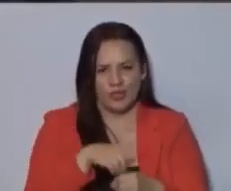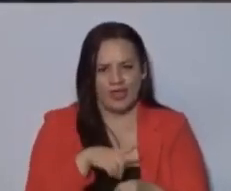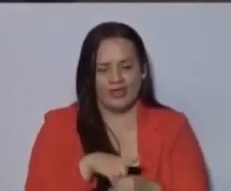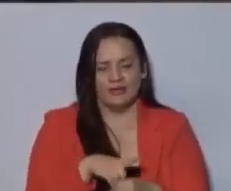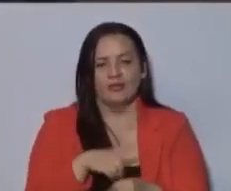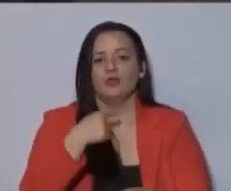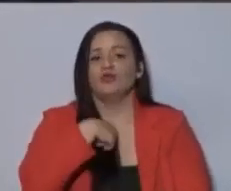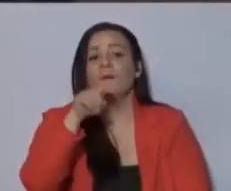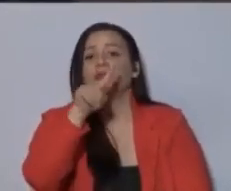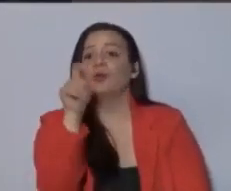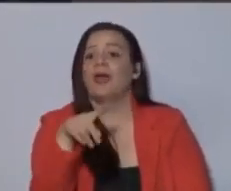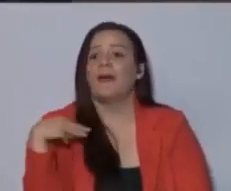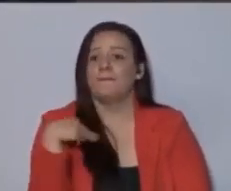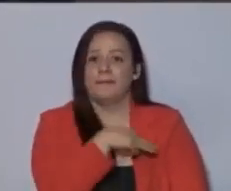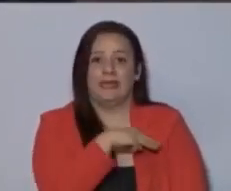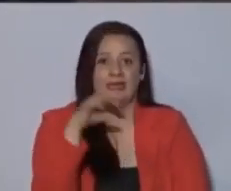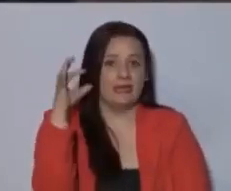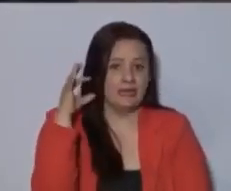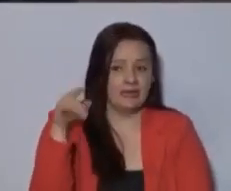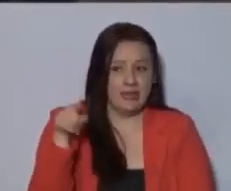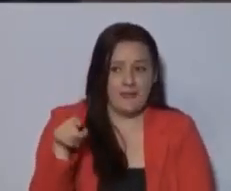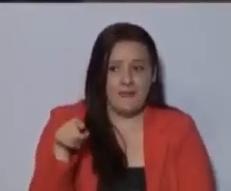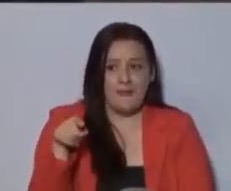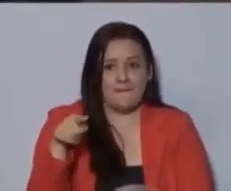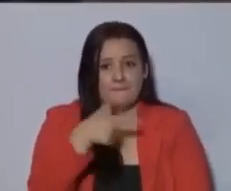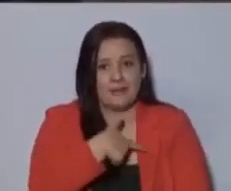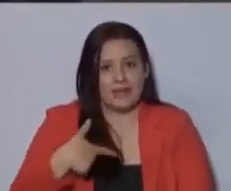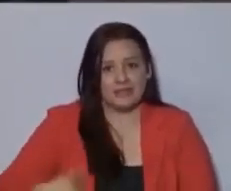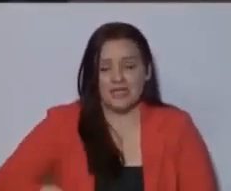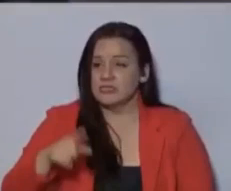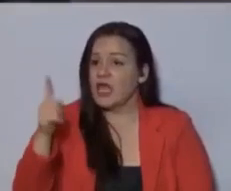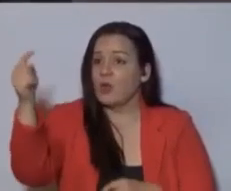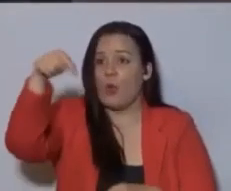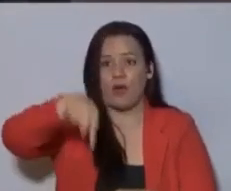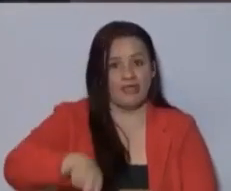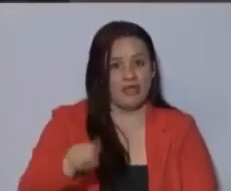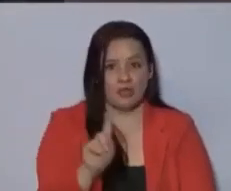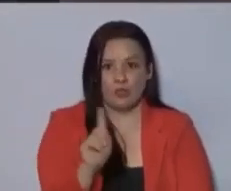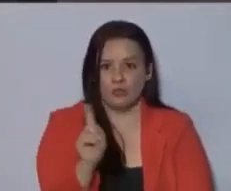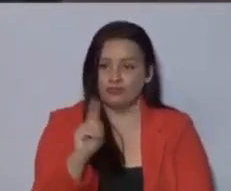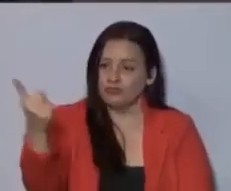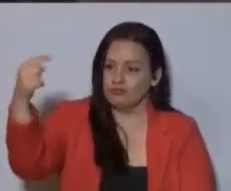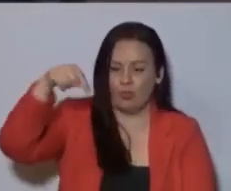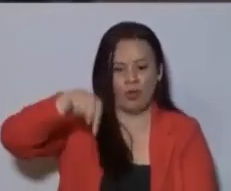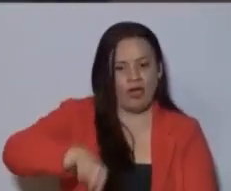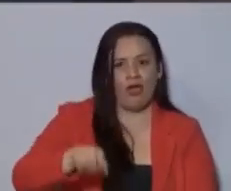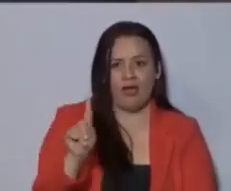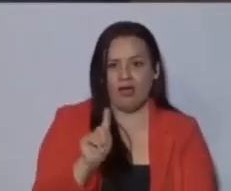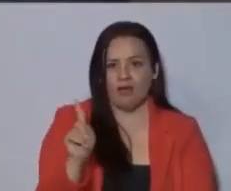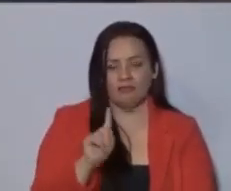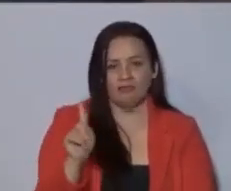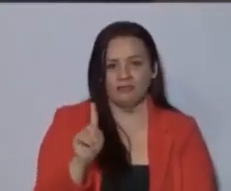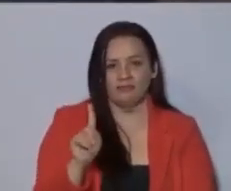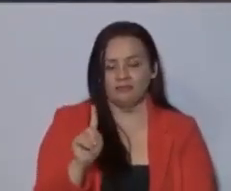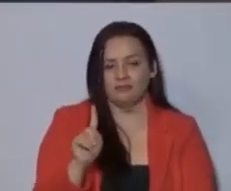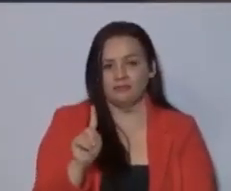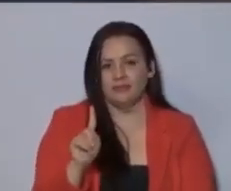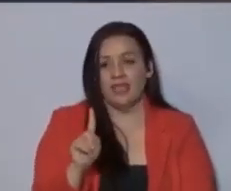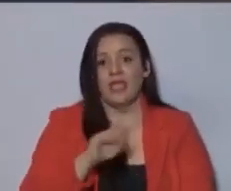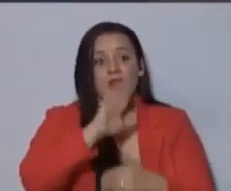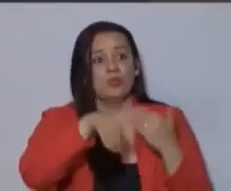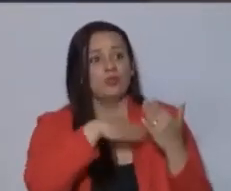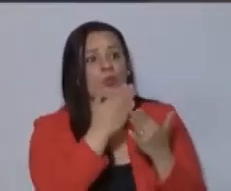a la ministra de la Presidencia, quien no ha puesto un pie aquí, y eso también hay que decirlo, quien no ha puesto un pie aquí, y en todas